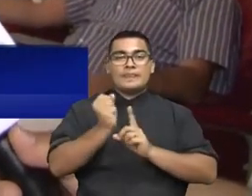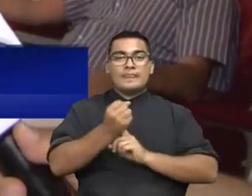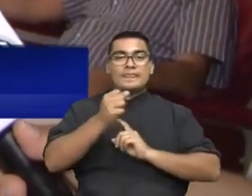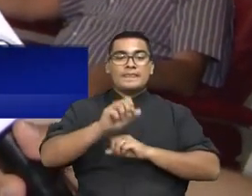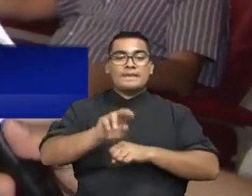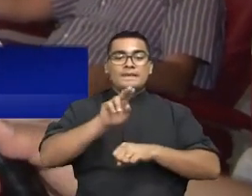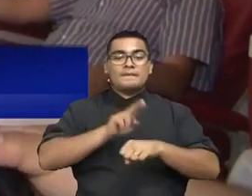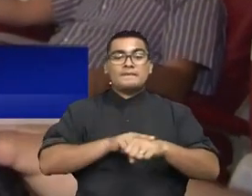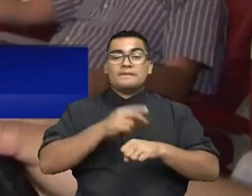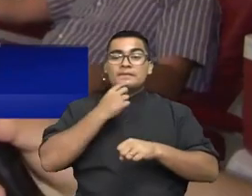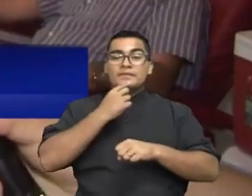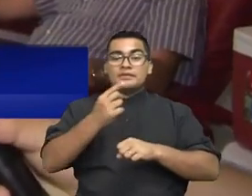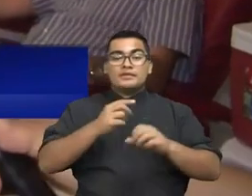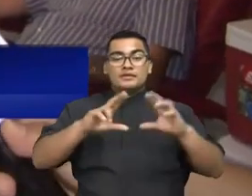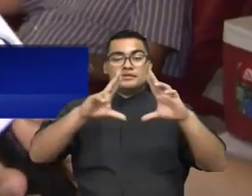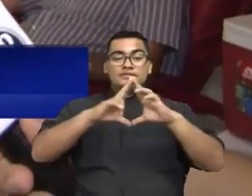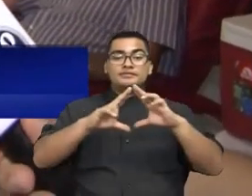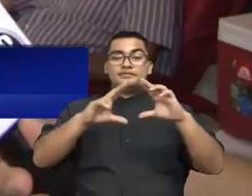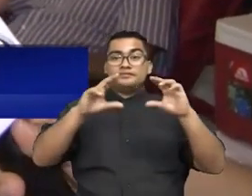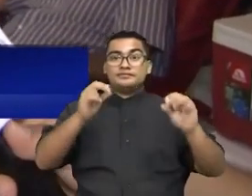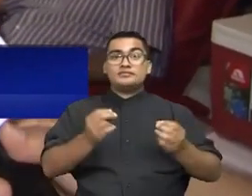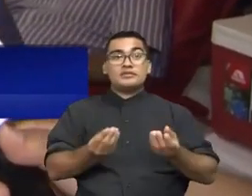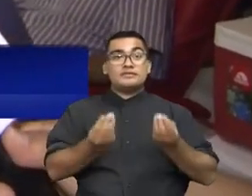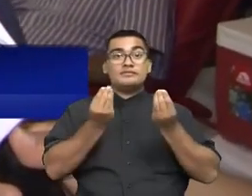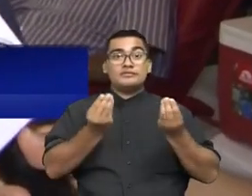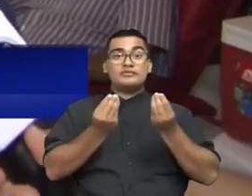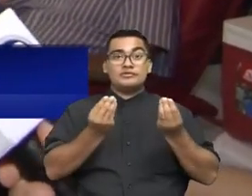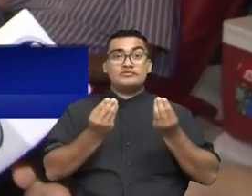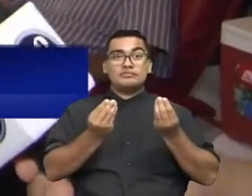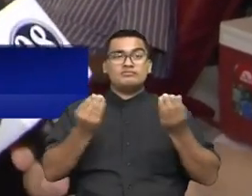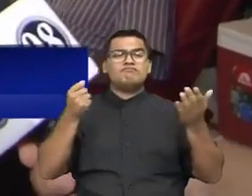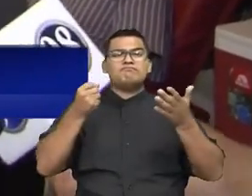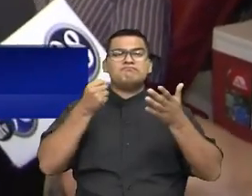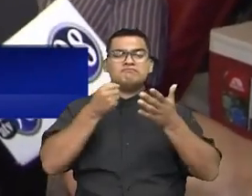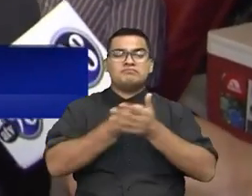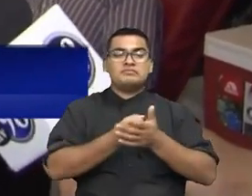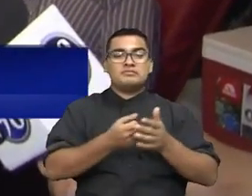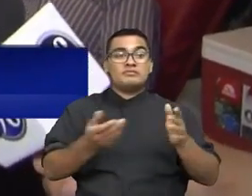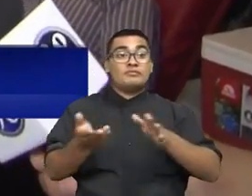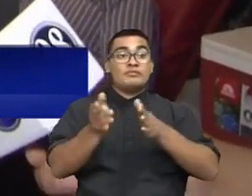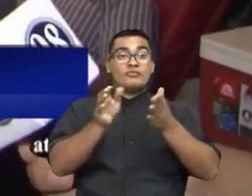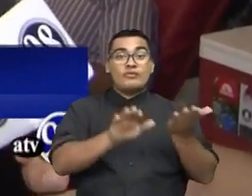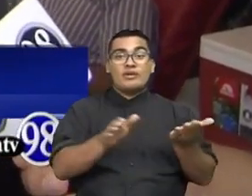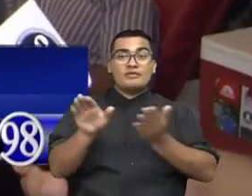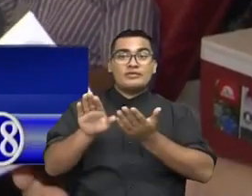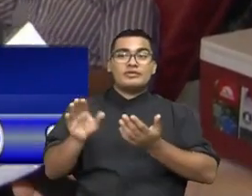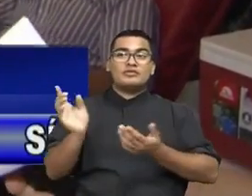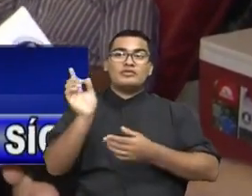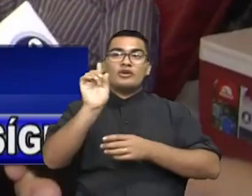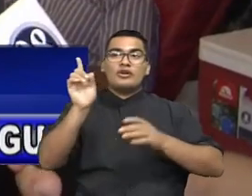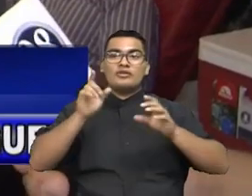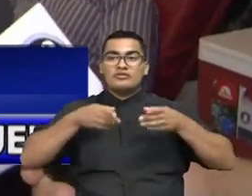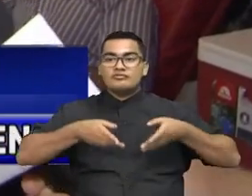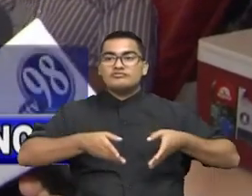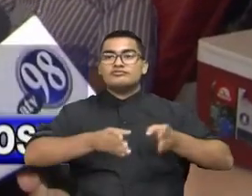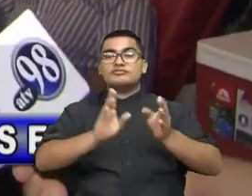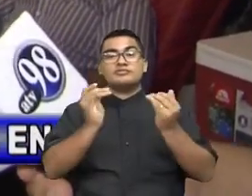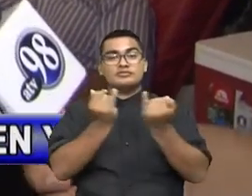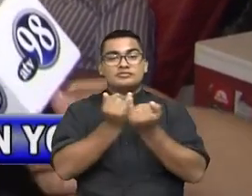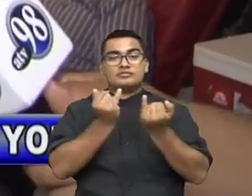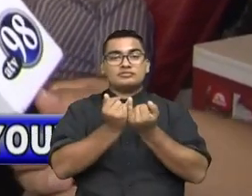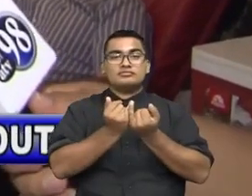que en Nicaragua se están sucediendo una gran cantidad de accidentes y muertes en las vías públicas, así como